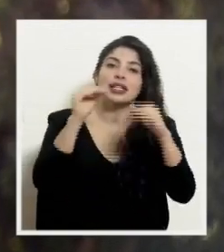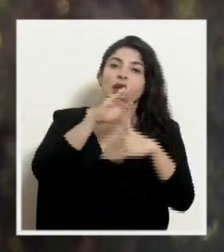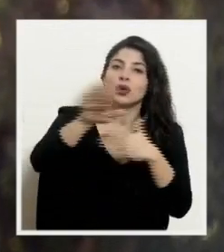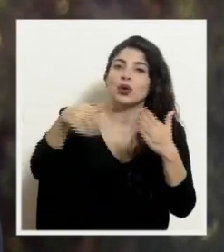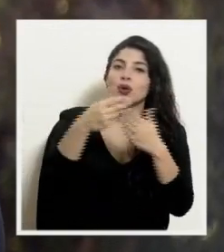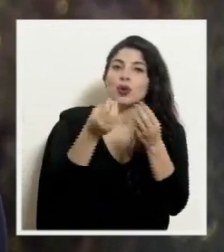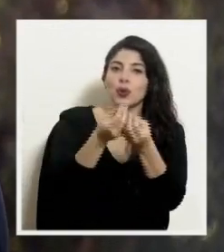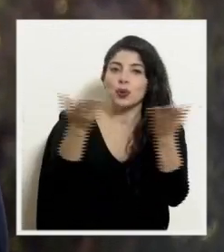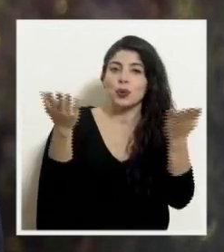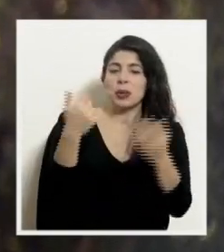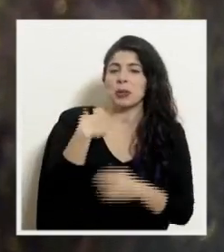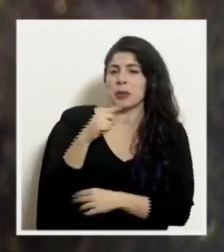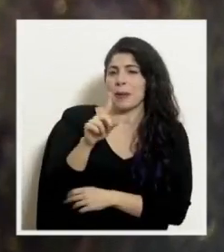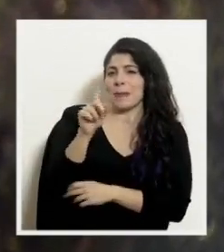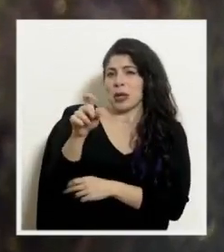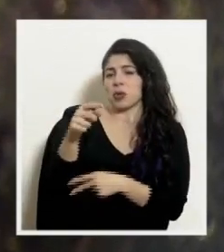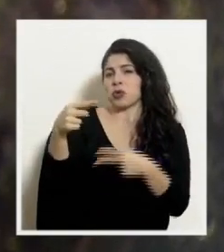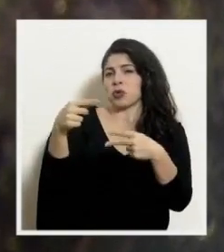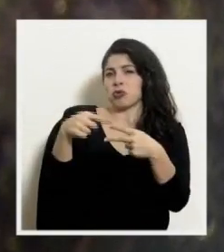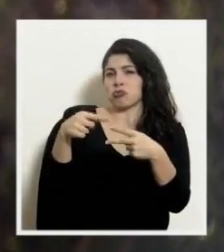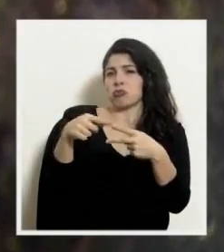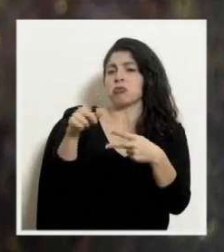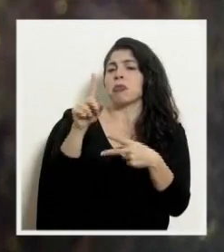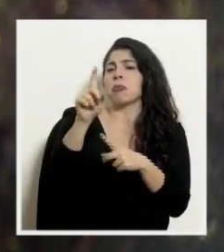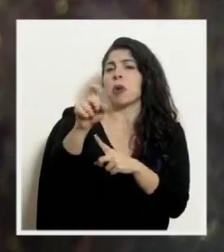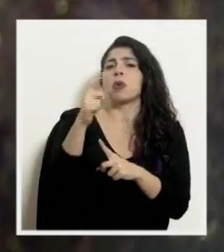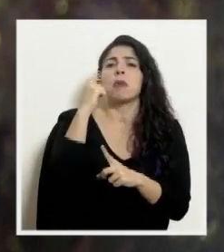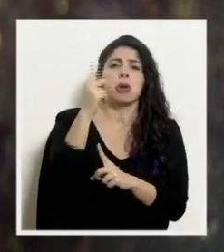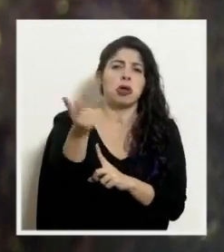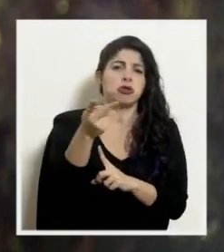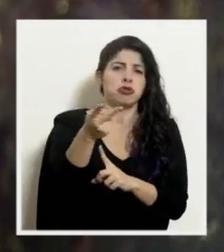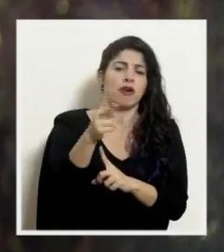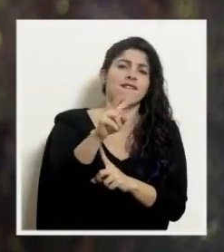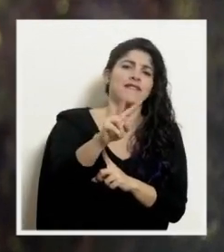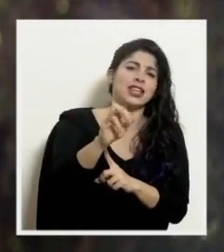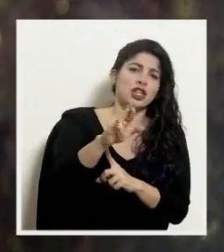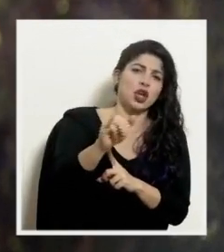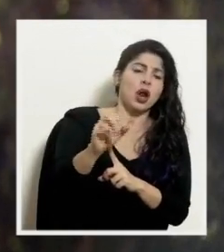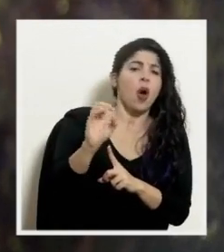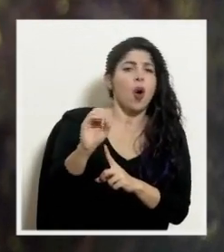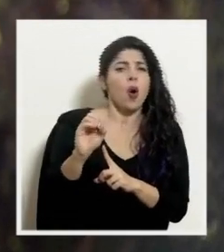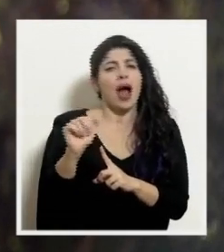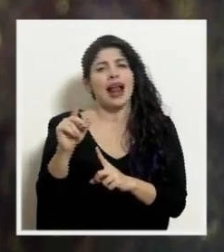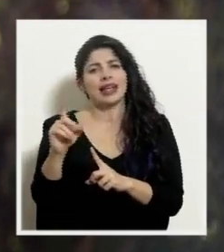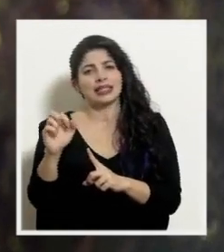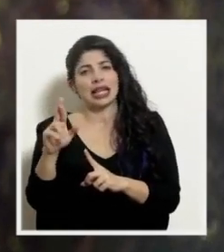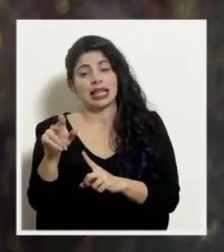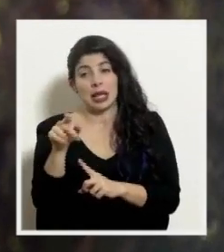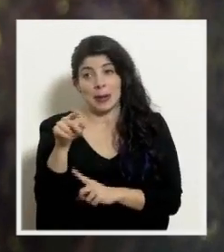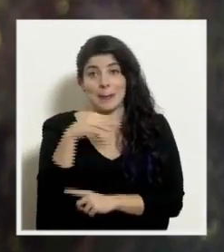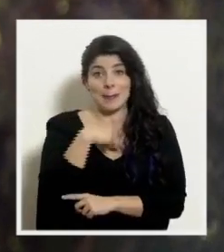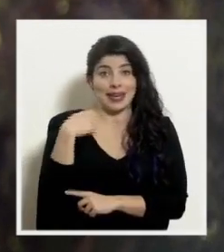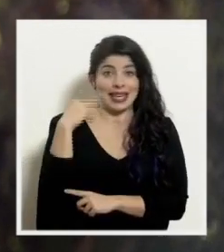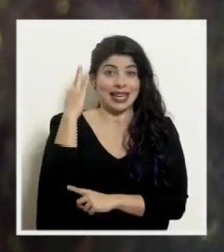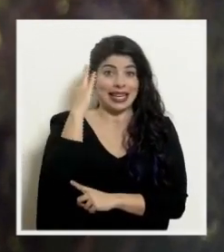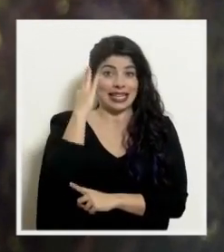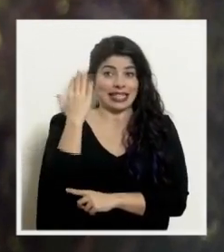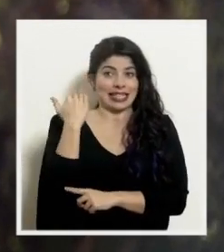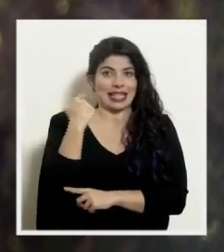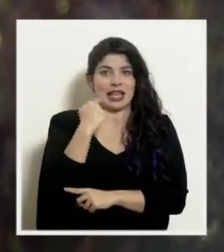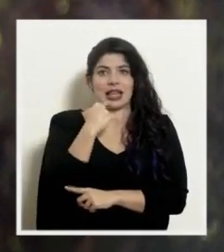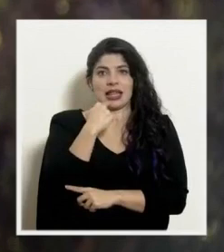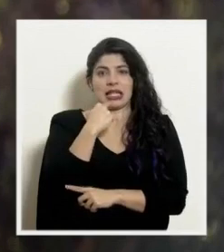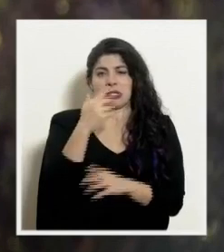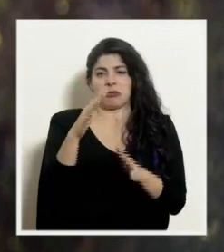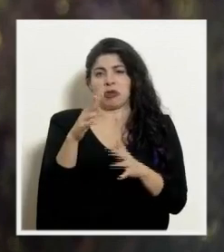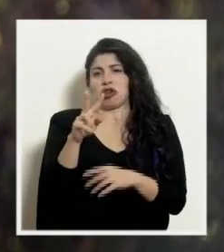audiencia. Preguntas tanto para doña Victoria como para don Alexander. Usted acaba de decir, señora ministra, que son